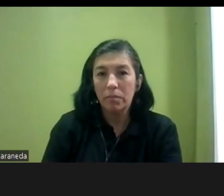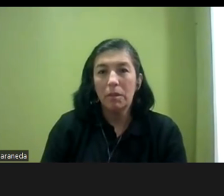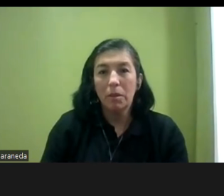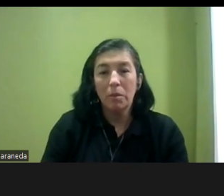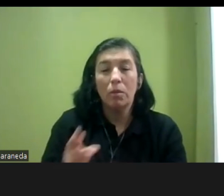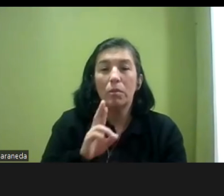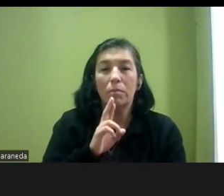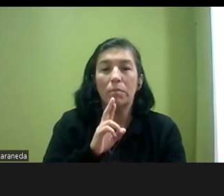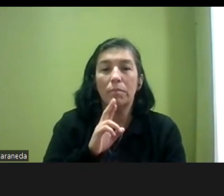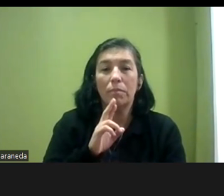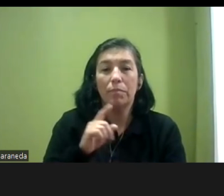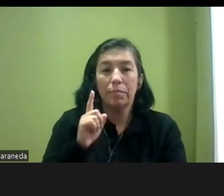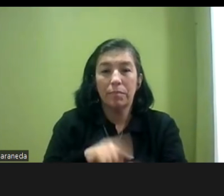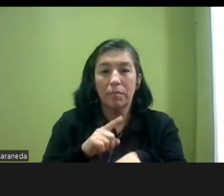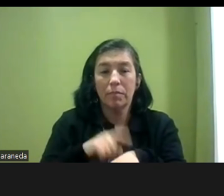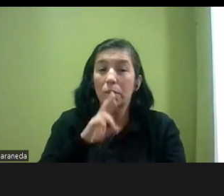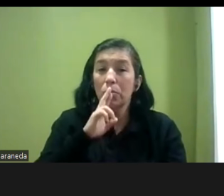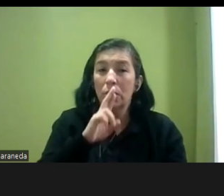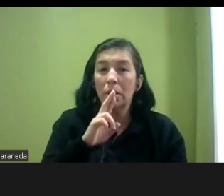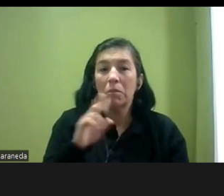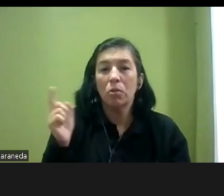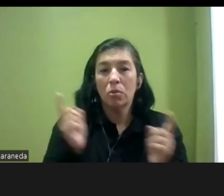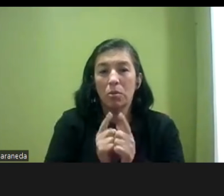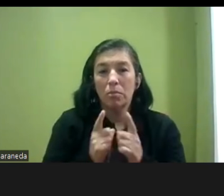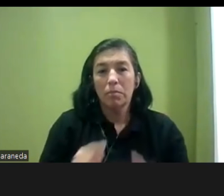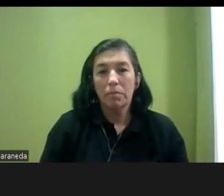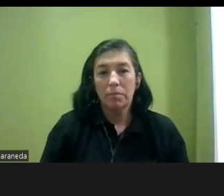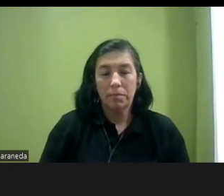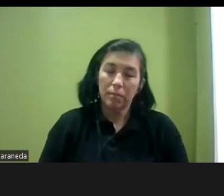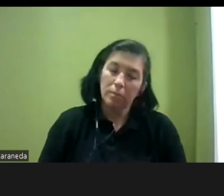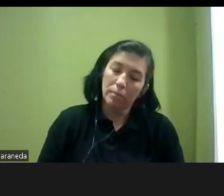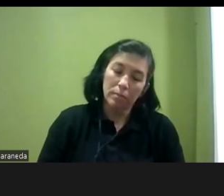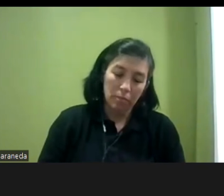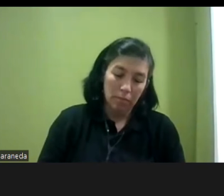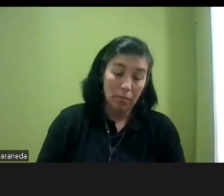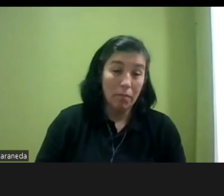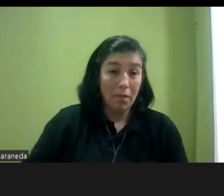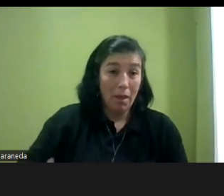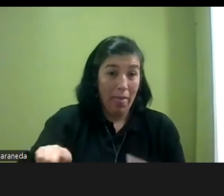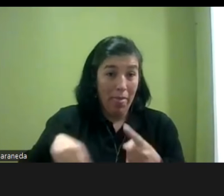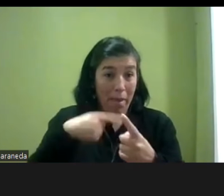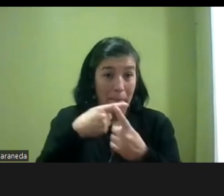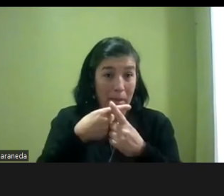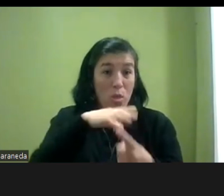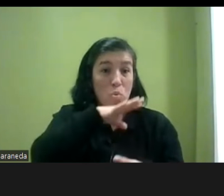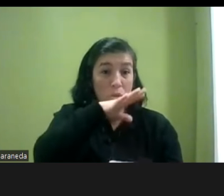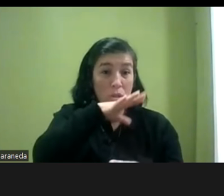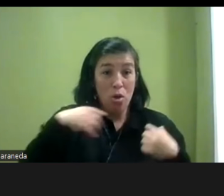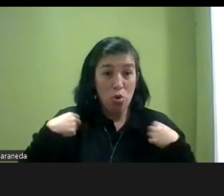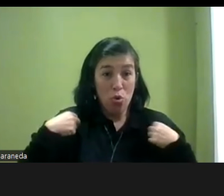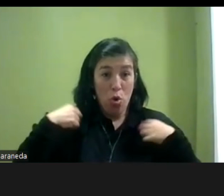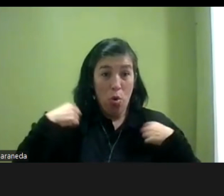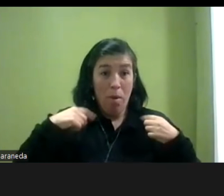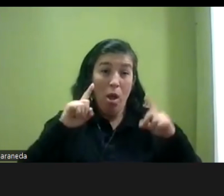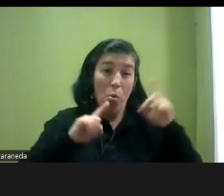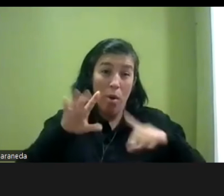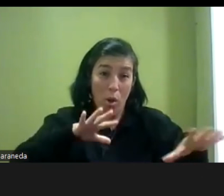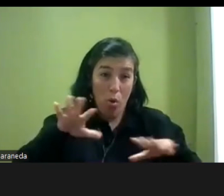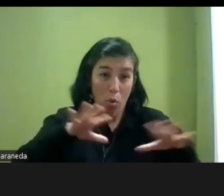también dimensionar las respuestas, ¿no? Una Ya. dice, además de usar en vestimentas algunos elementos